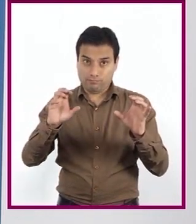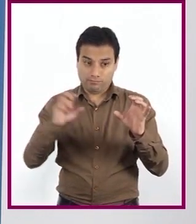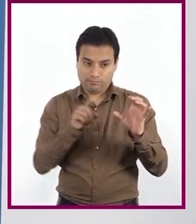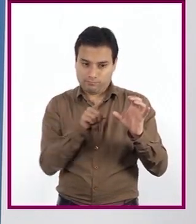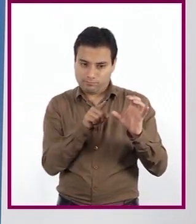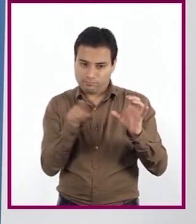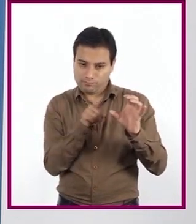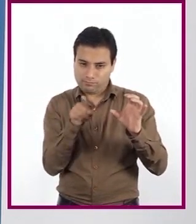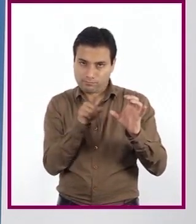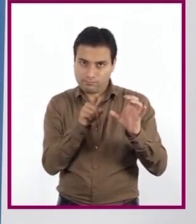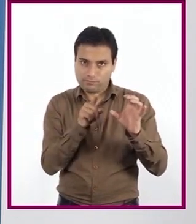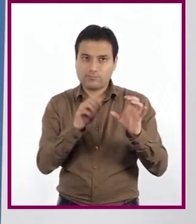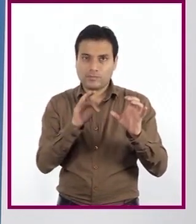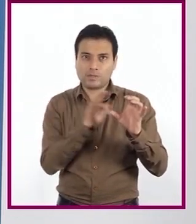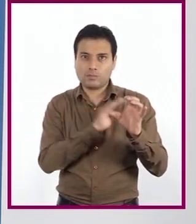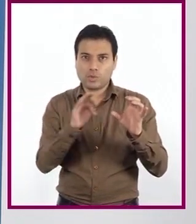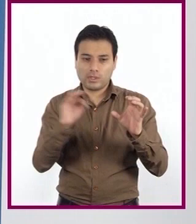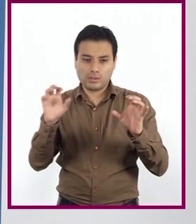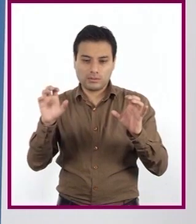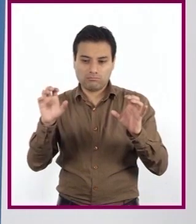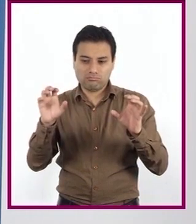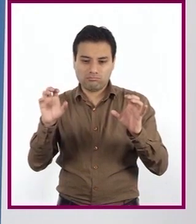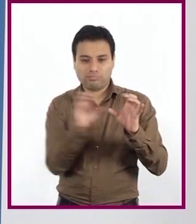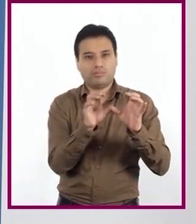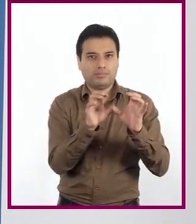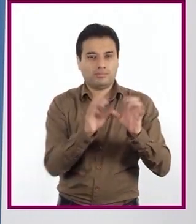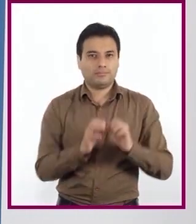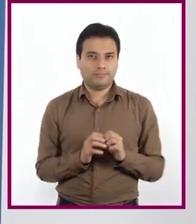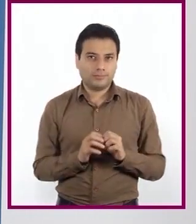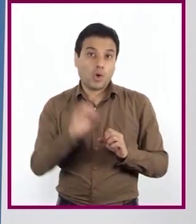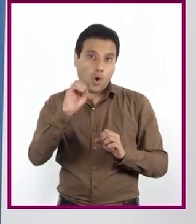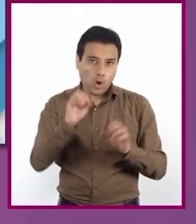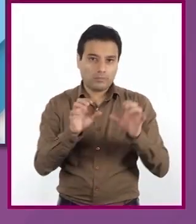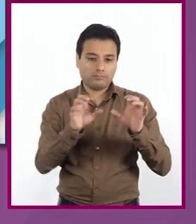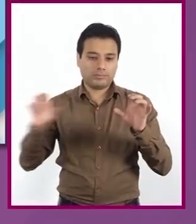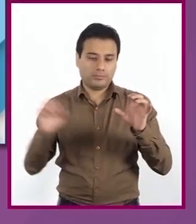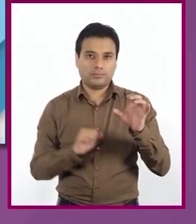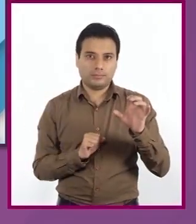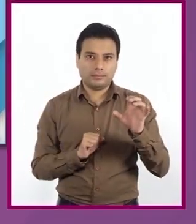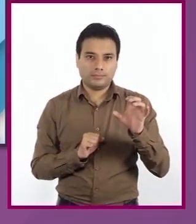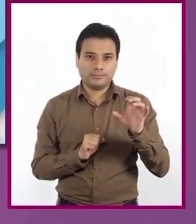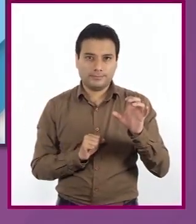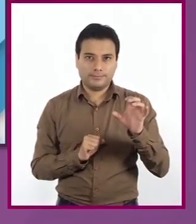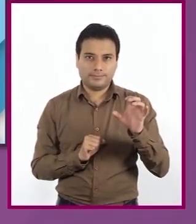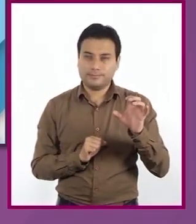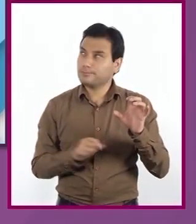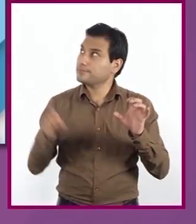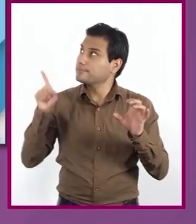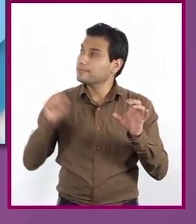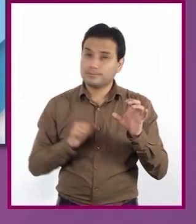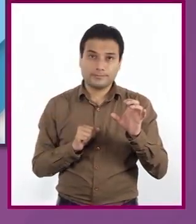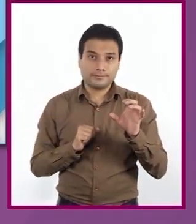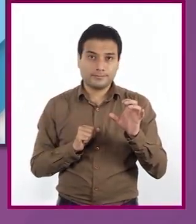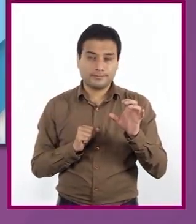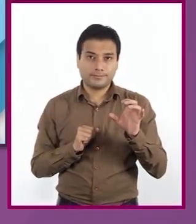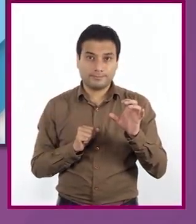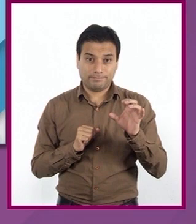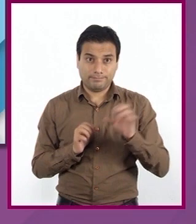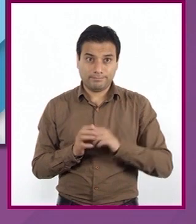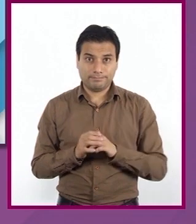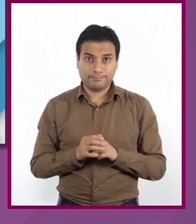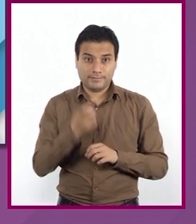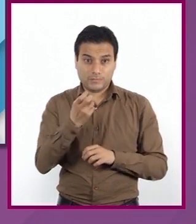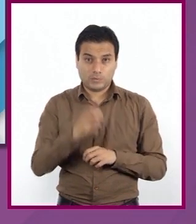interacción eléctrica entre las cargas del primero y las del cuerpo neutro. Como resultado de esta interacción, la